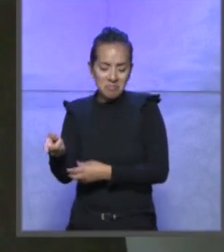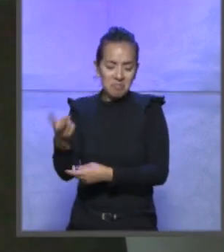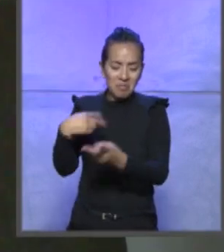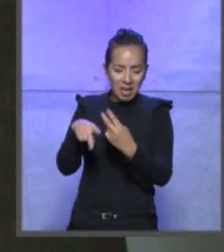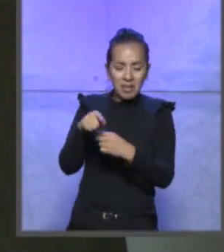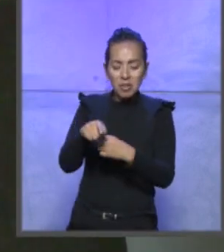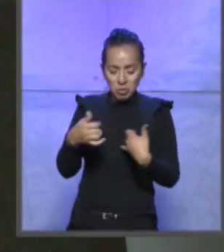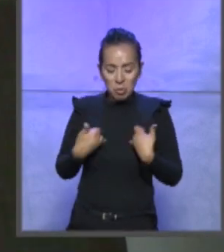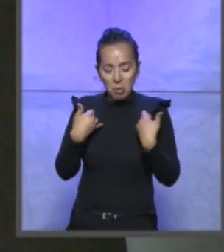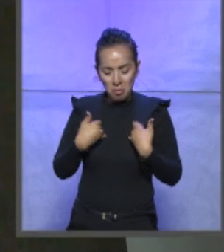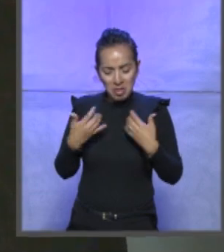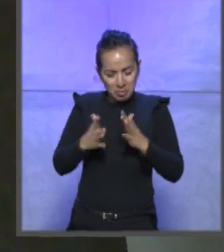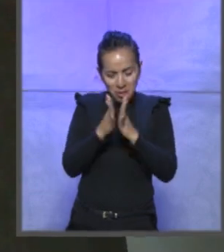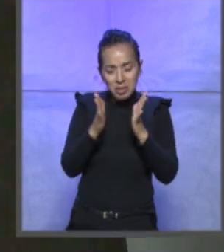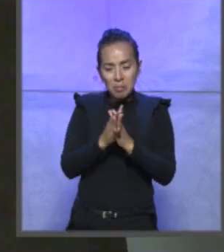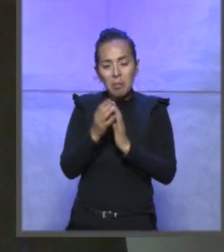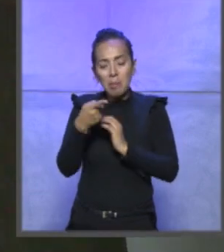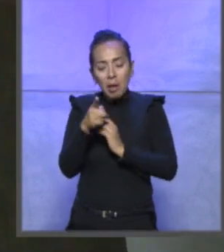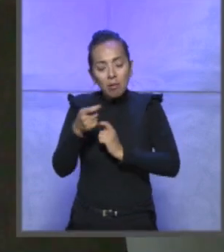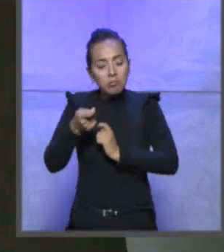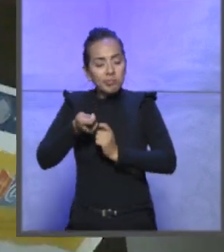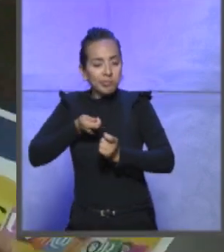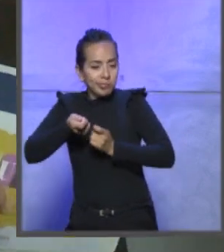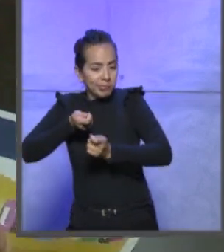somos somos un producto,